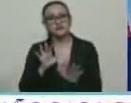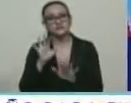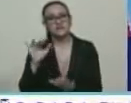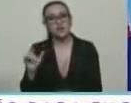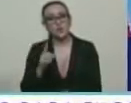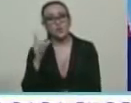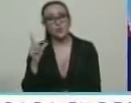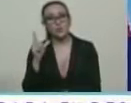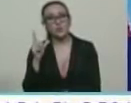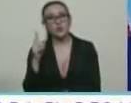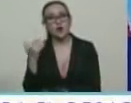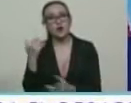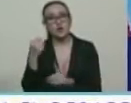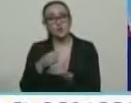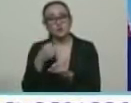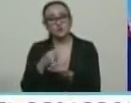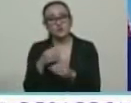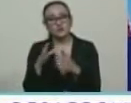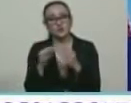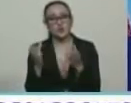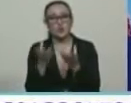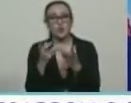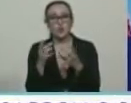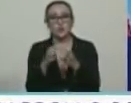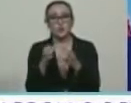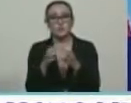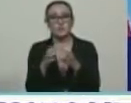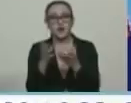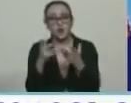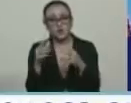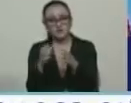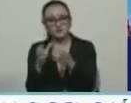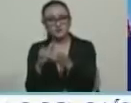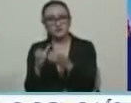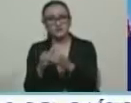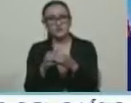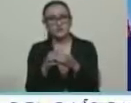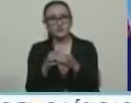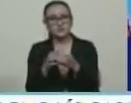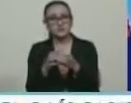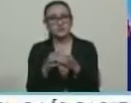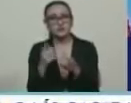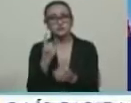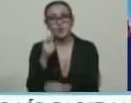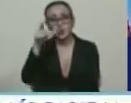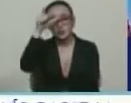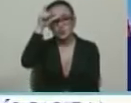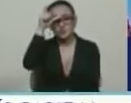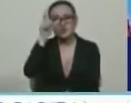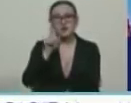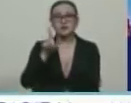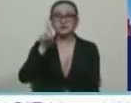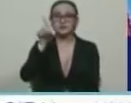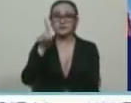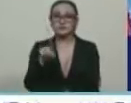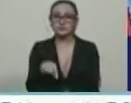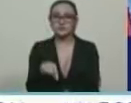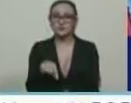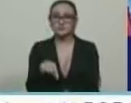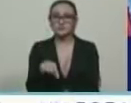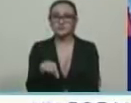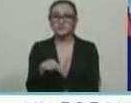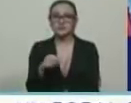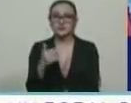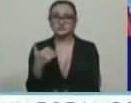FETÖ, está luchando contra todas esas organizaciones. Estas organizaciones no solo para Turquía, sino también constituyen